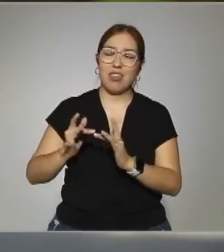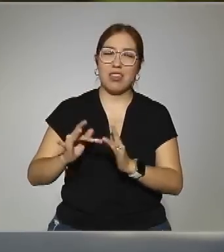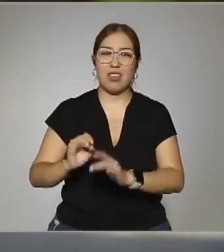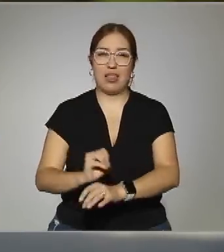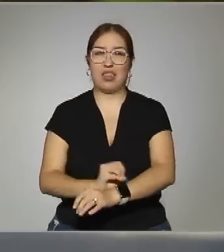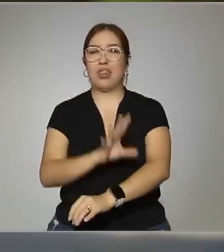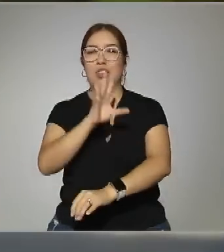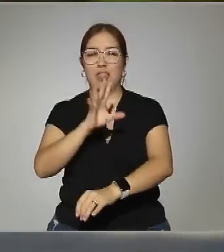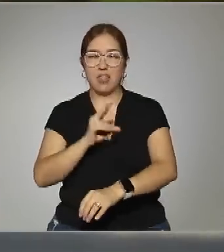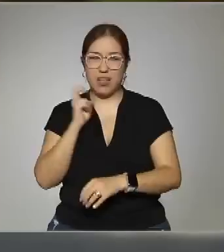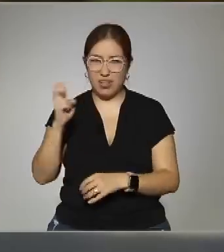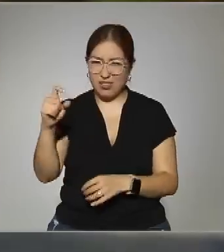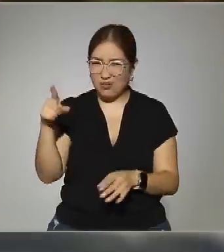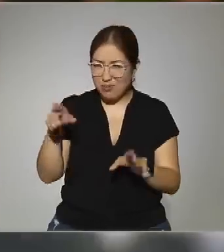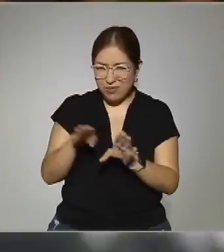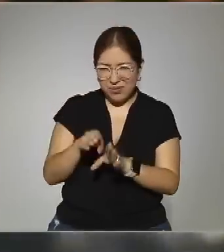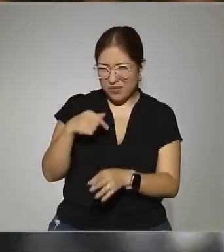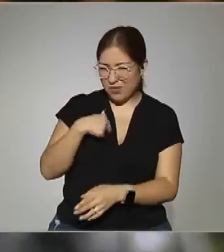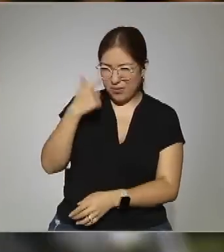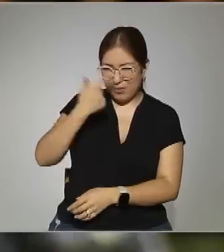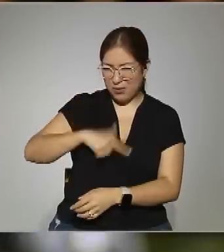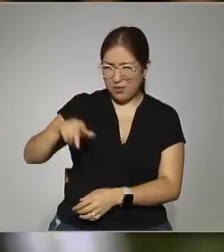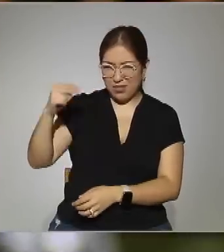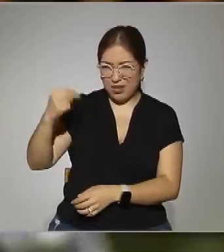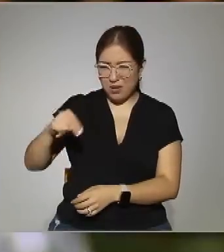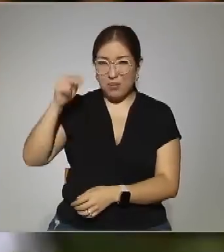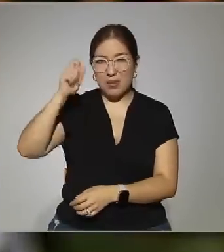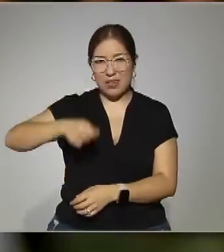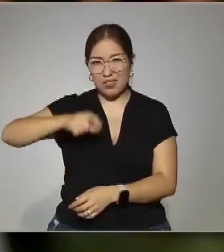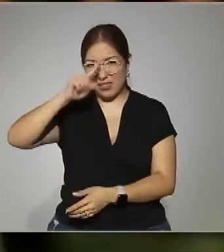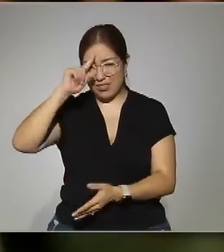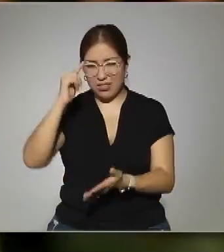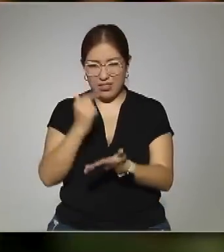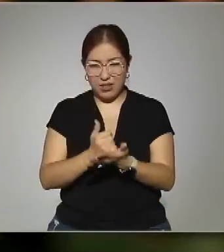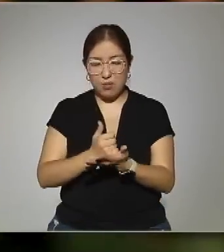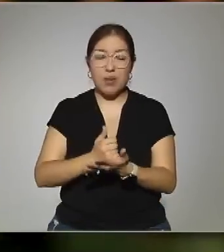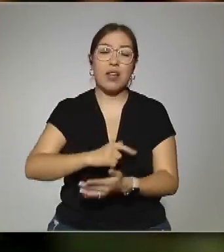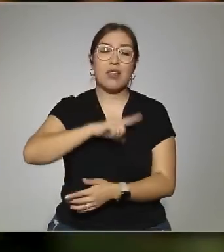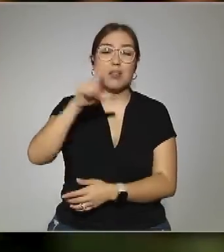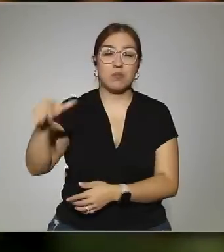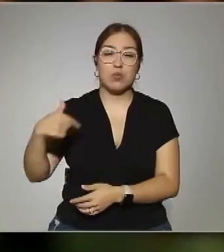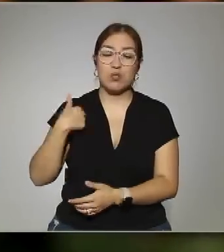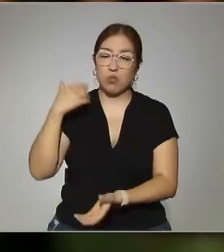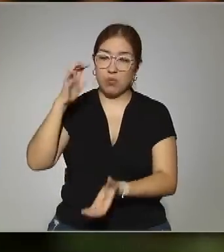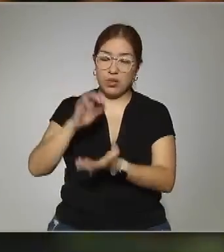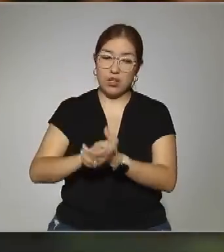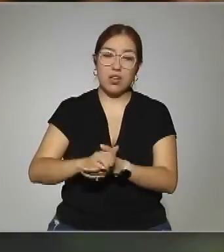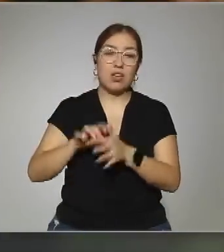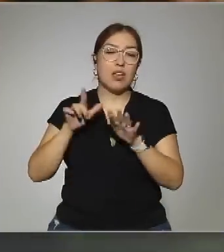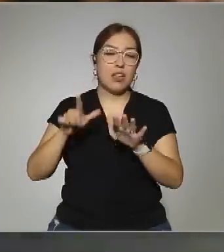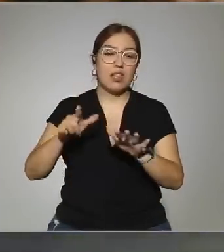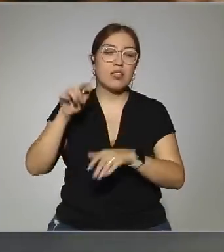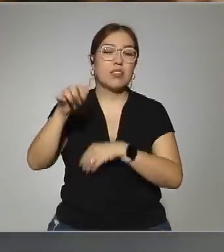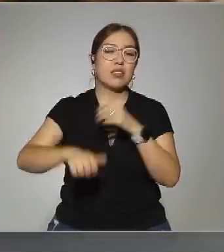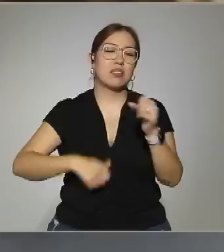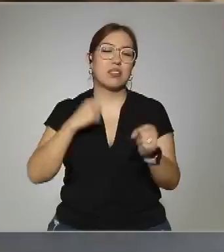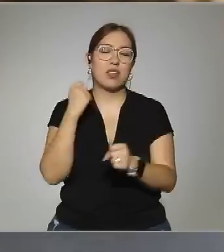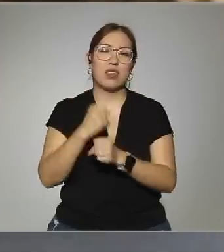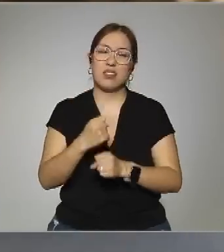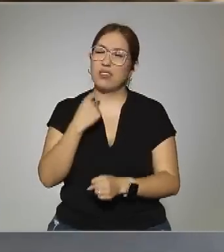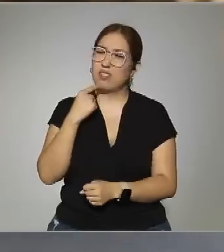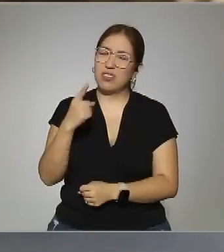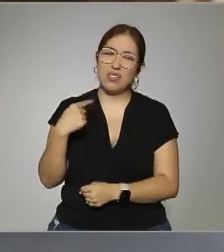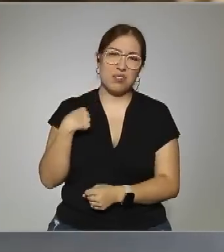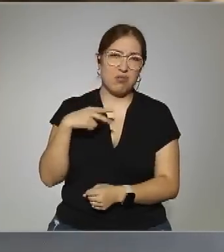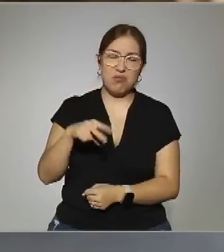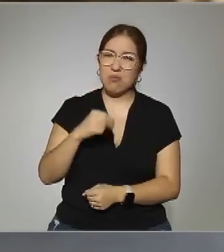así para trauma para mí, de mi nombre. Me caso yo a los 17 años y ya después dije, pues es que yo no me quería casar y yo